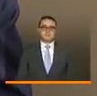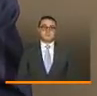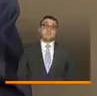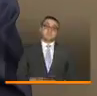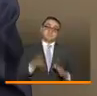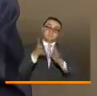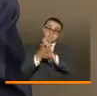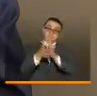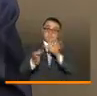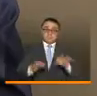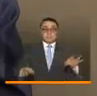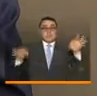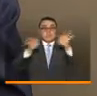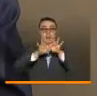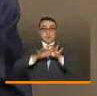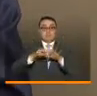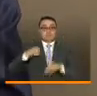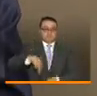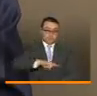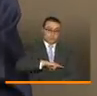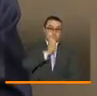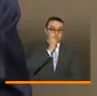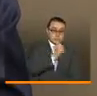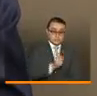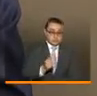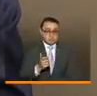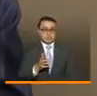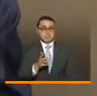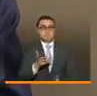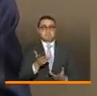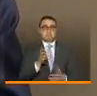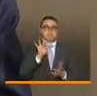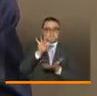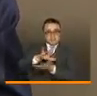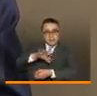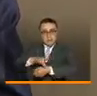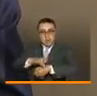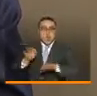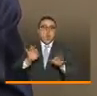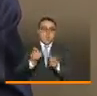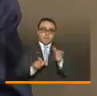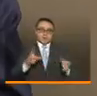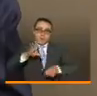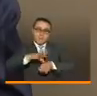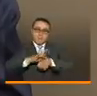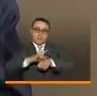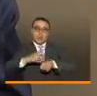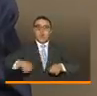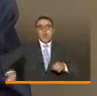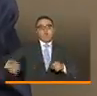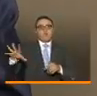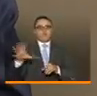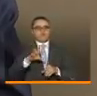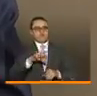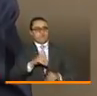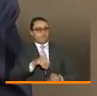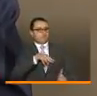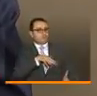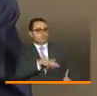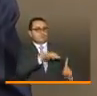importantísimo que nosotros como pacientes y como talento humano en salud influyamos sobre la comunidad, una comunidad que